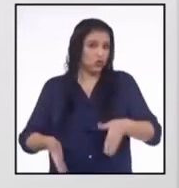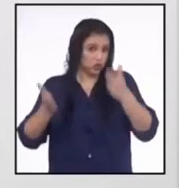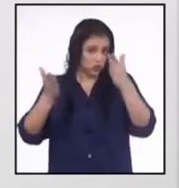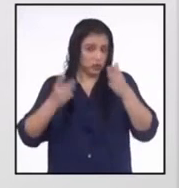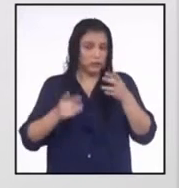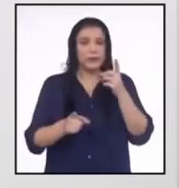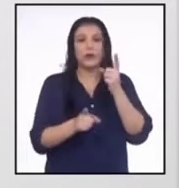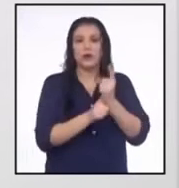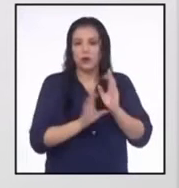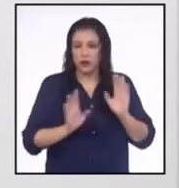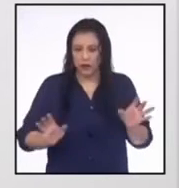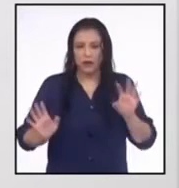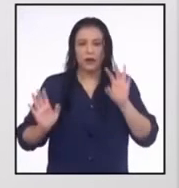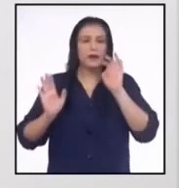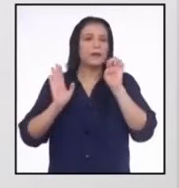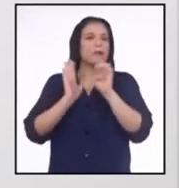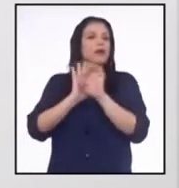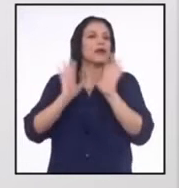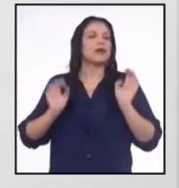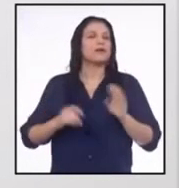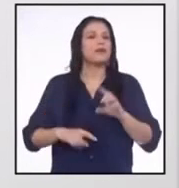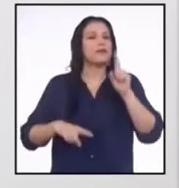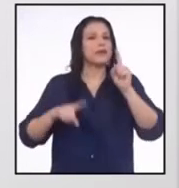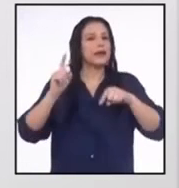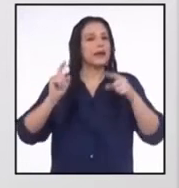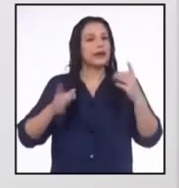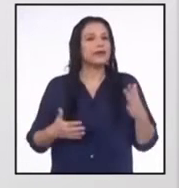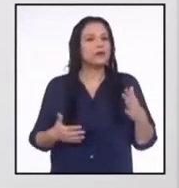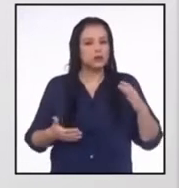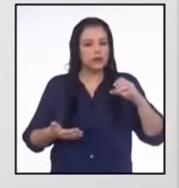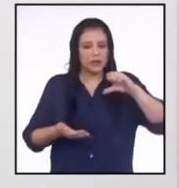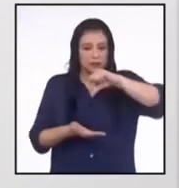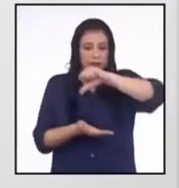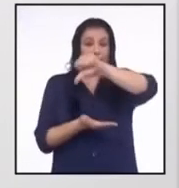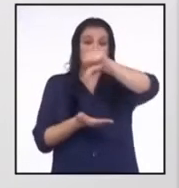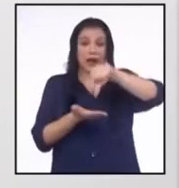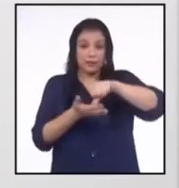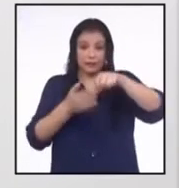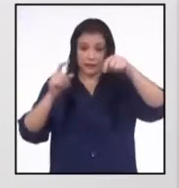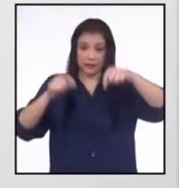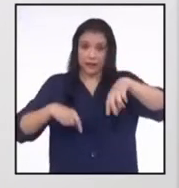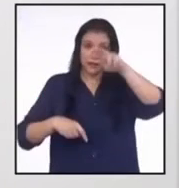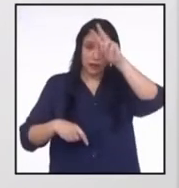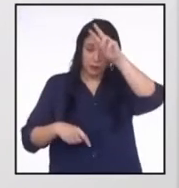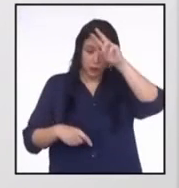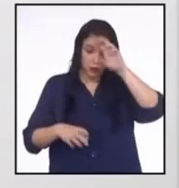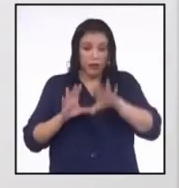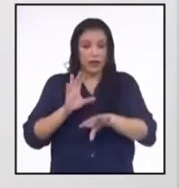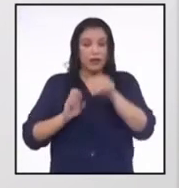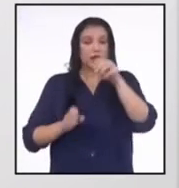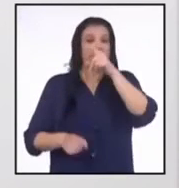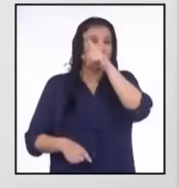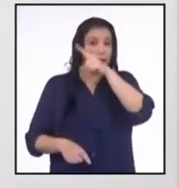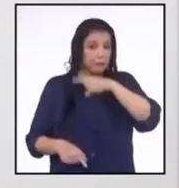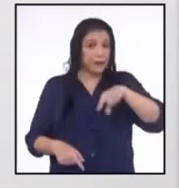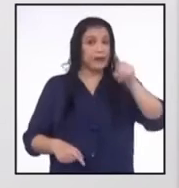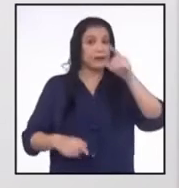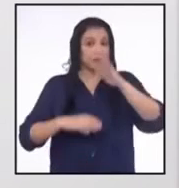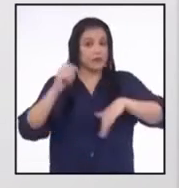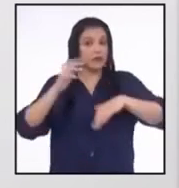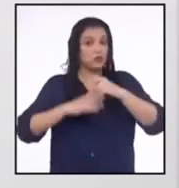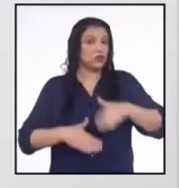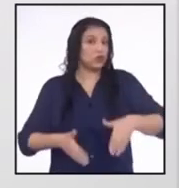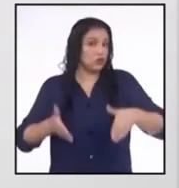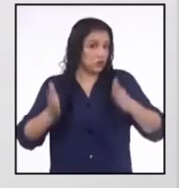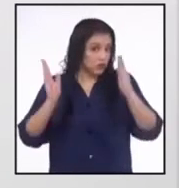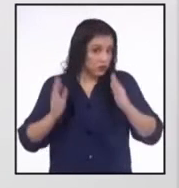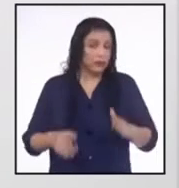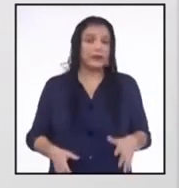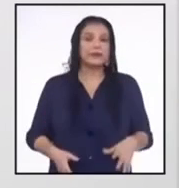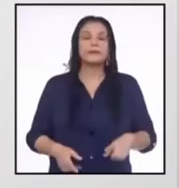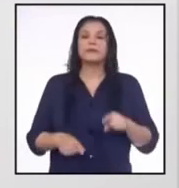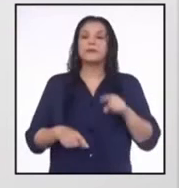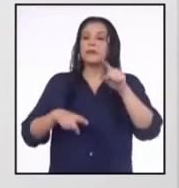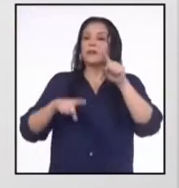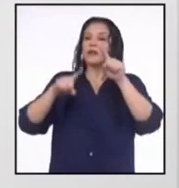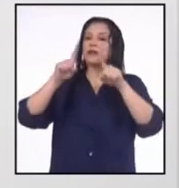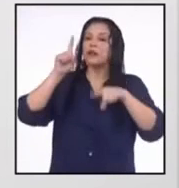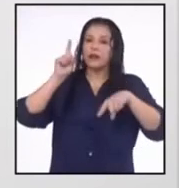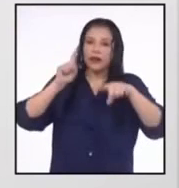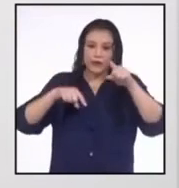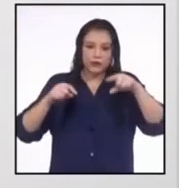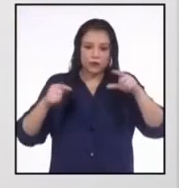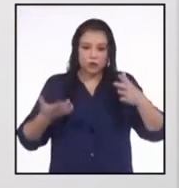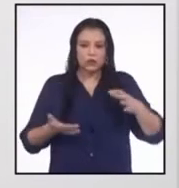sí. Por ejemplo, en algunas plazas de nuestro país encontramos parábolas en sus construcciones. Y aún en